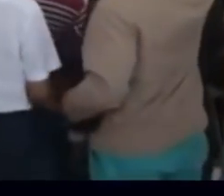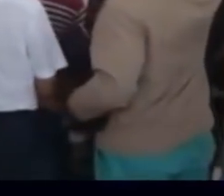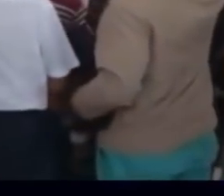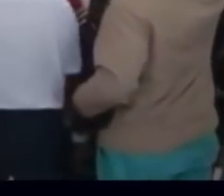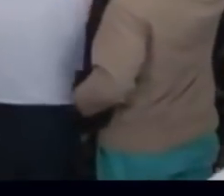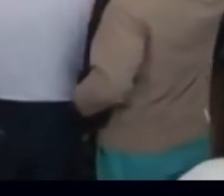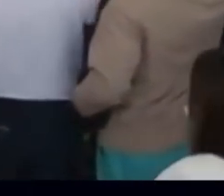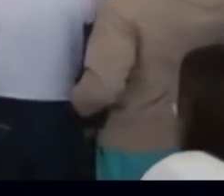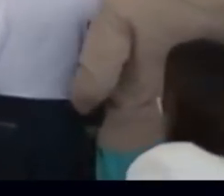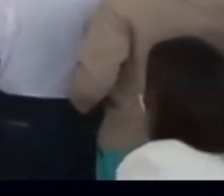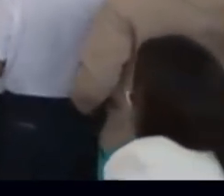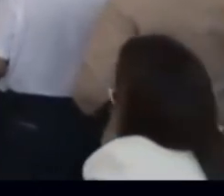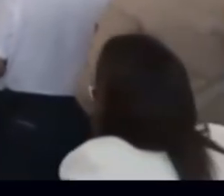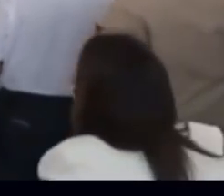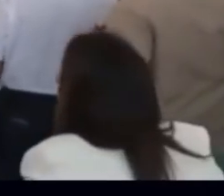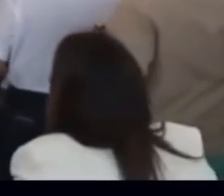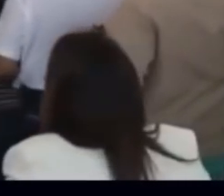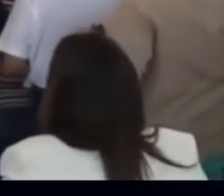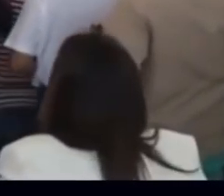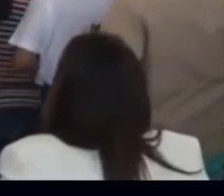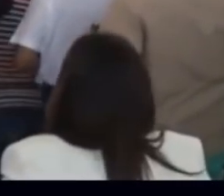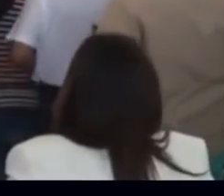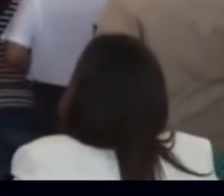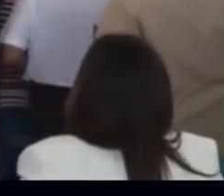Y de esta manera, señoras y señores,